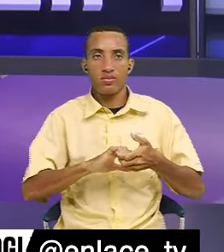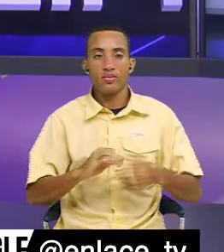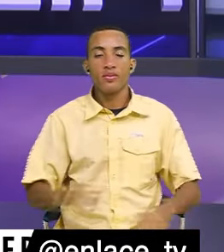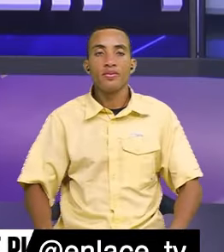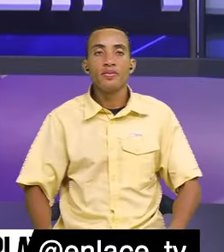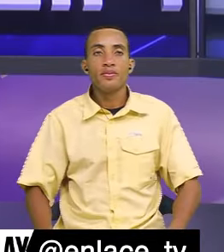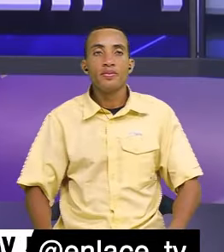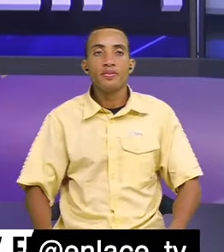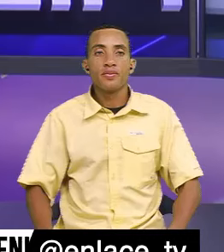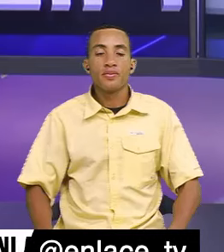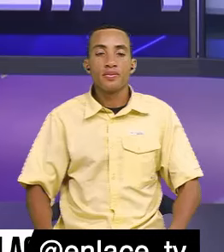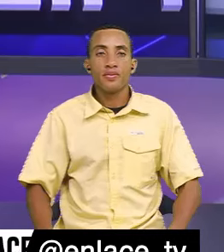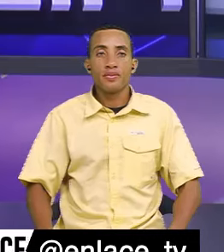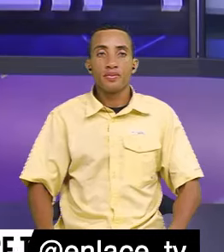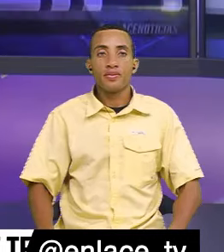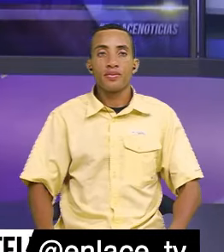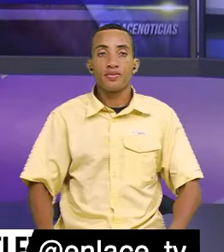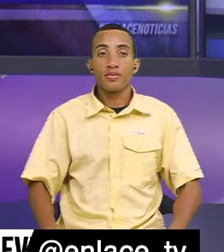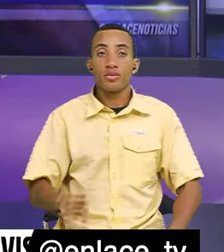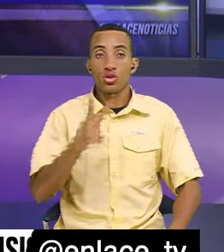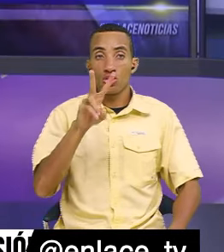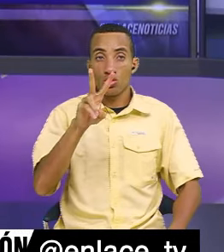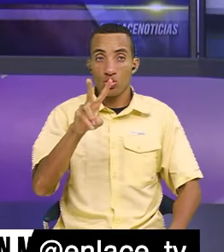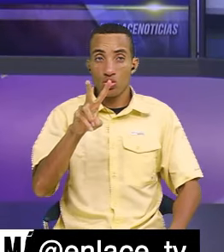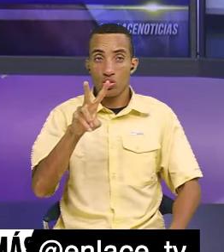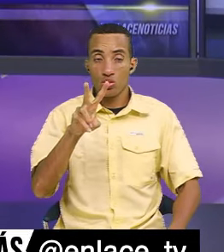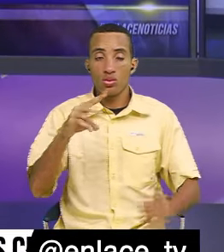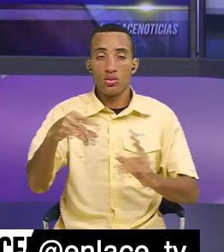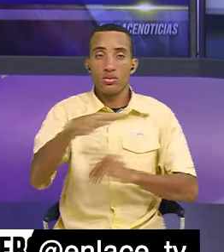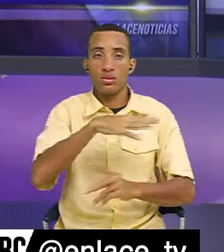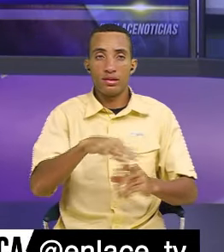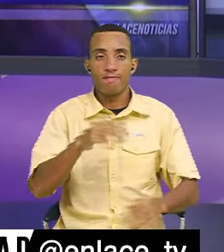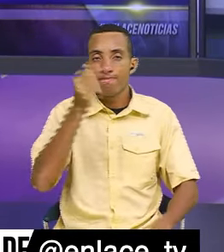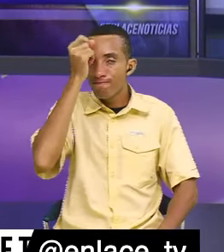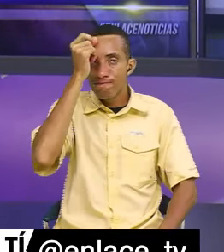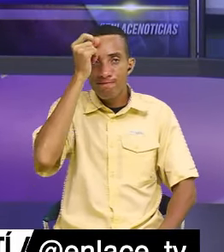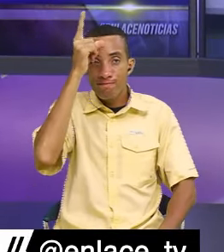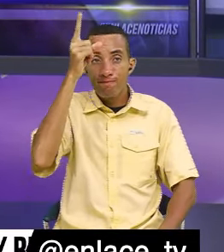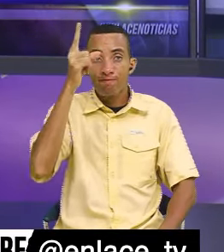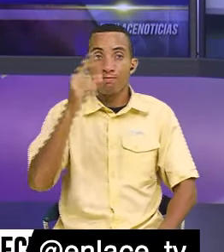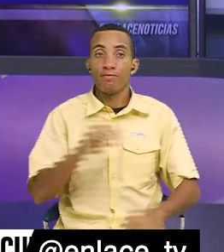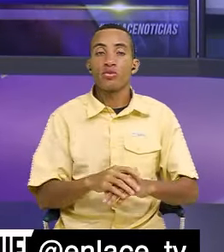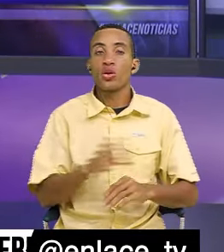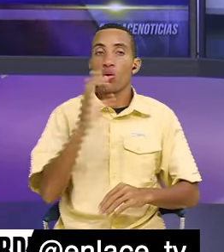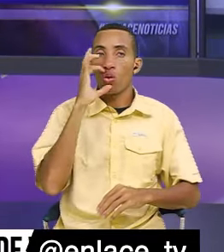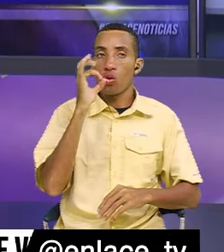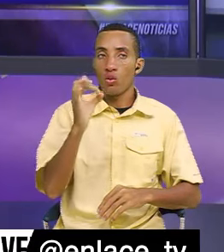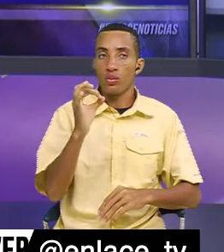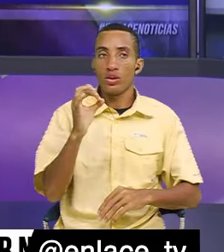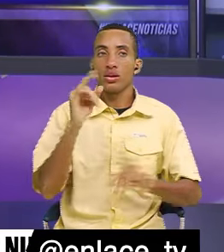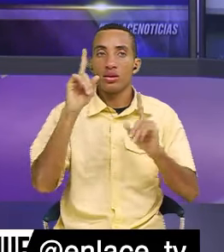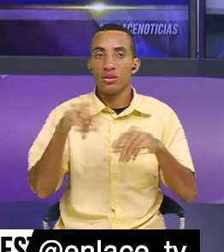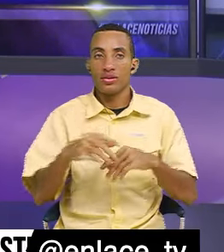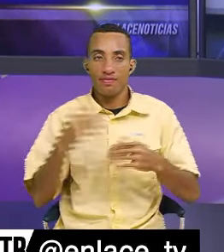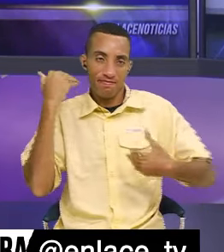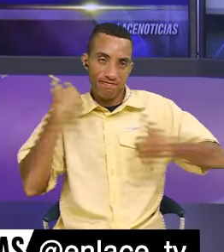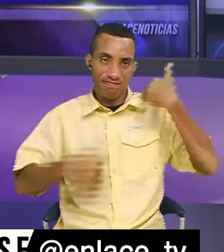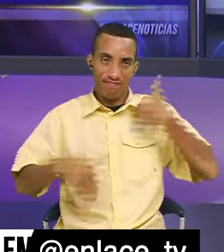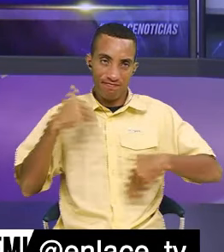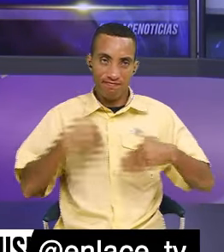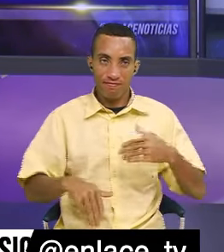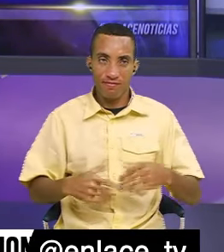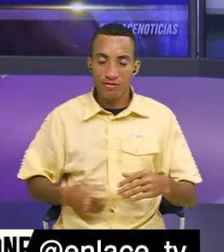Y dos hechos de intolerancia se registraron en las últimas horas en Barrancabermeja. Los involucrados son dos hombres quienes resultaron heridos con arma